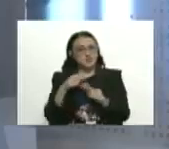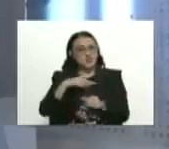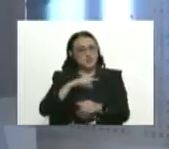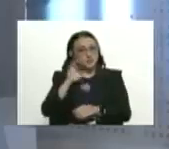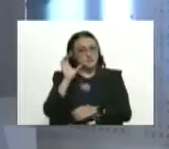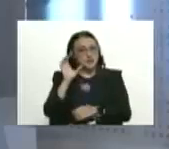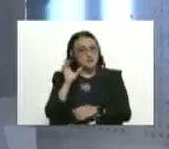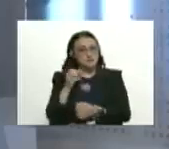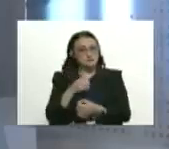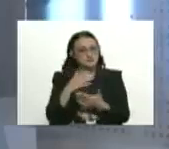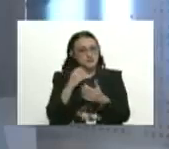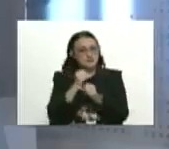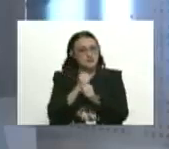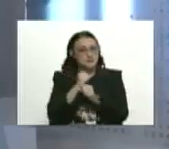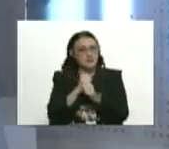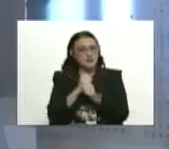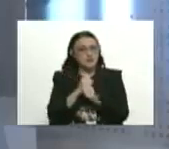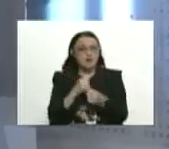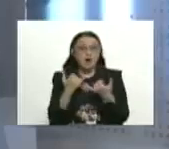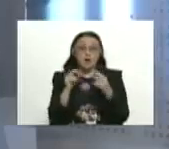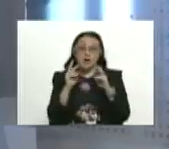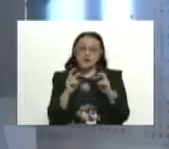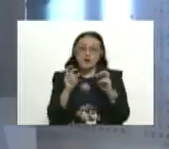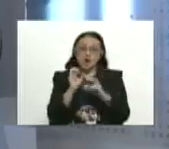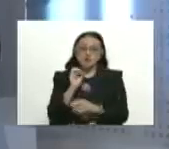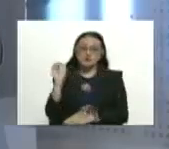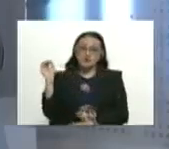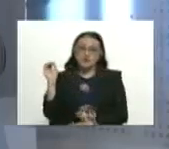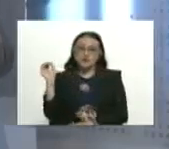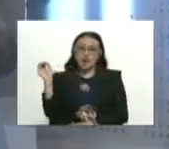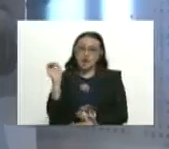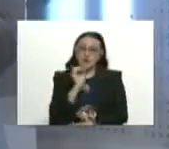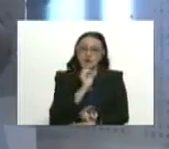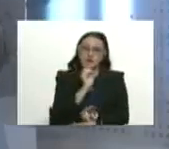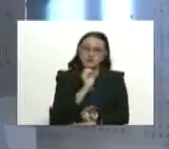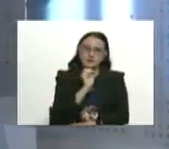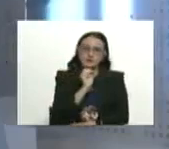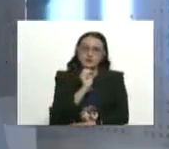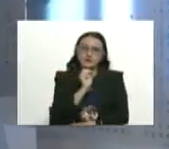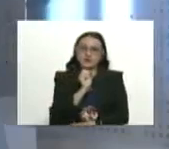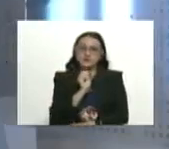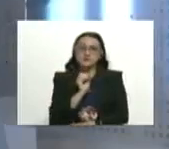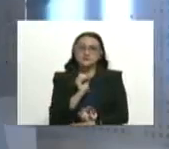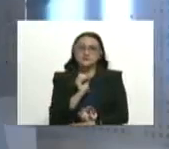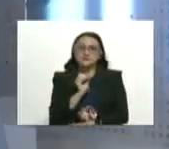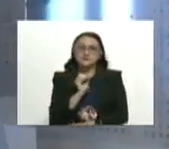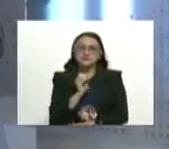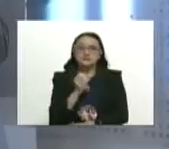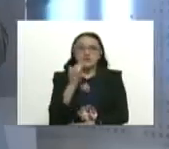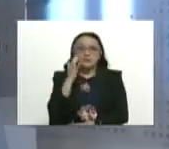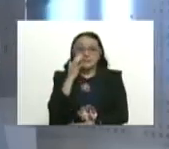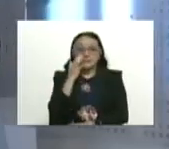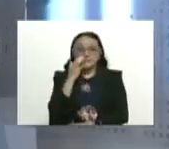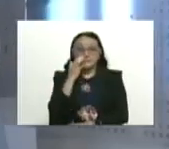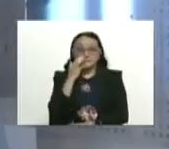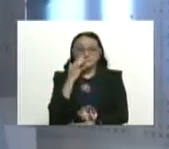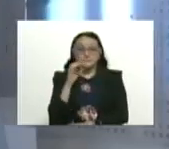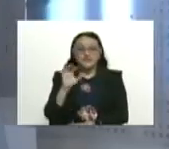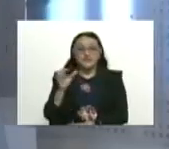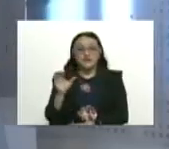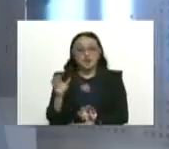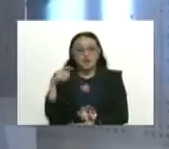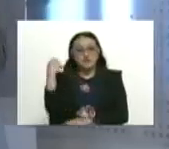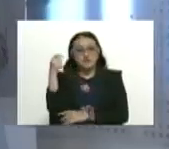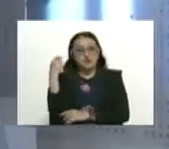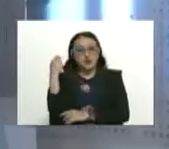enorme arquitectura. Revisamos Occidente, Oriente, Guayana, Insular, Región, Los Llanos.